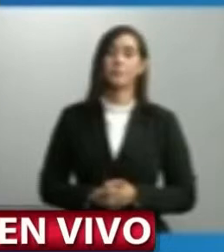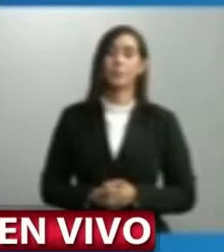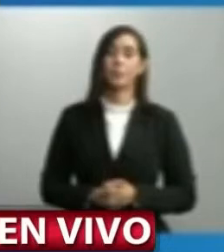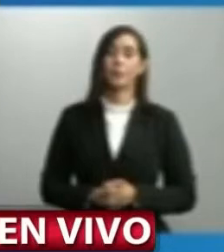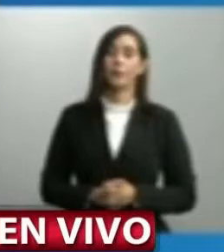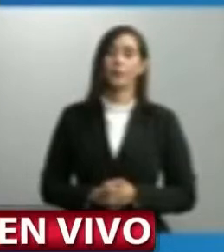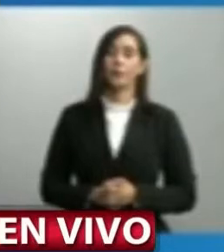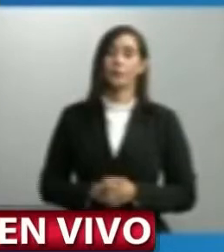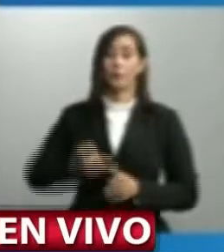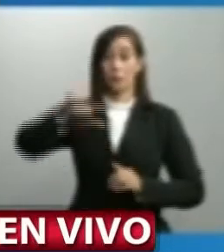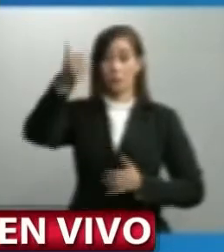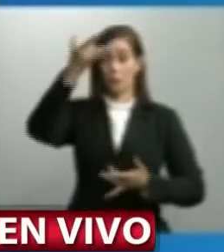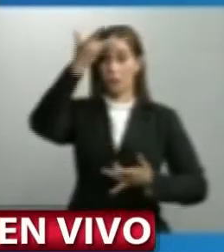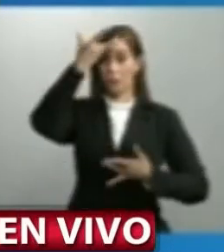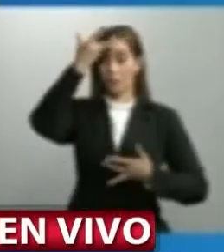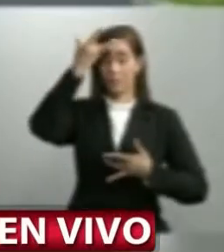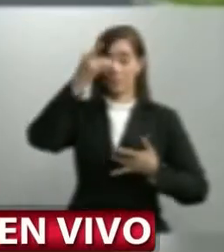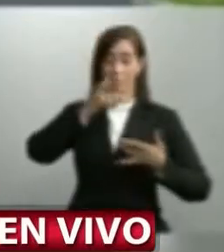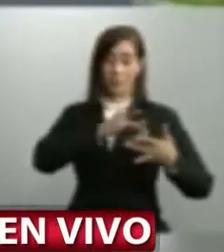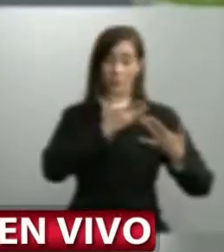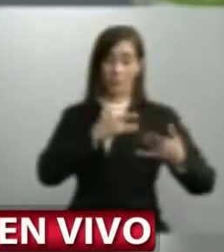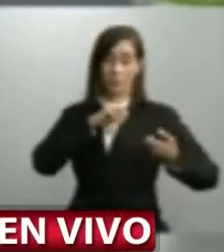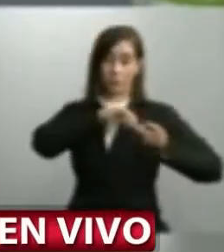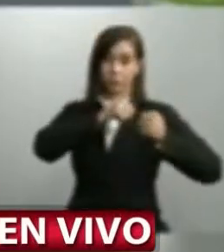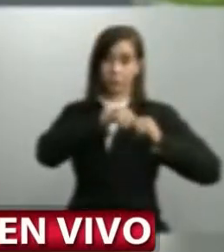La hipertensión representa el